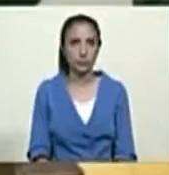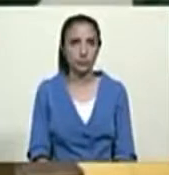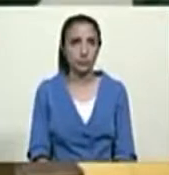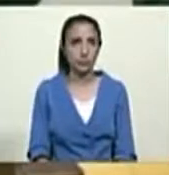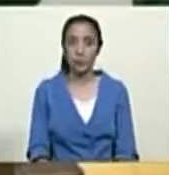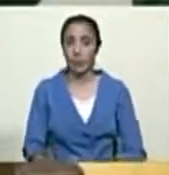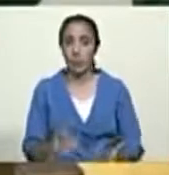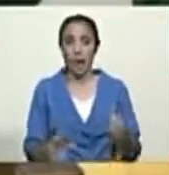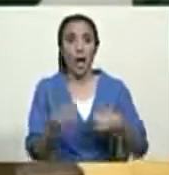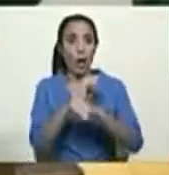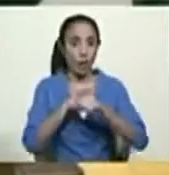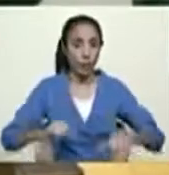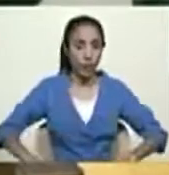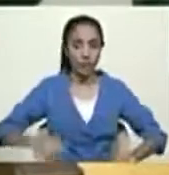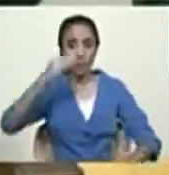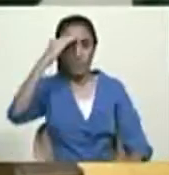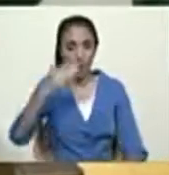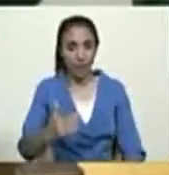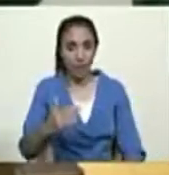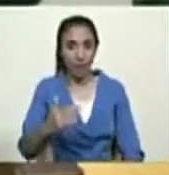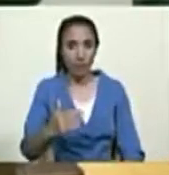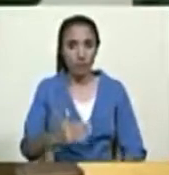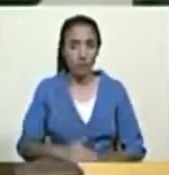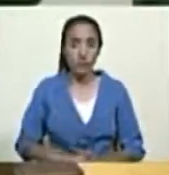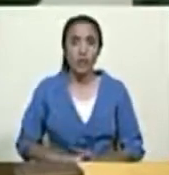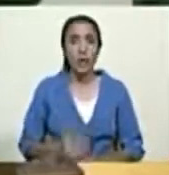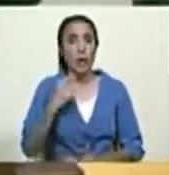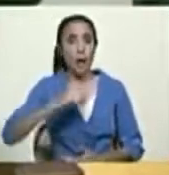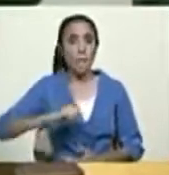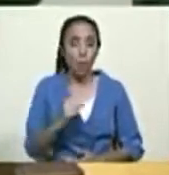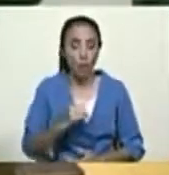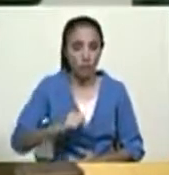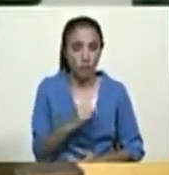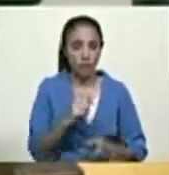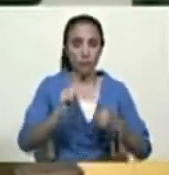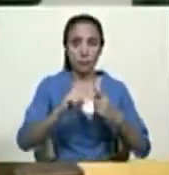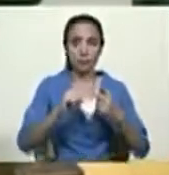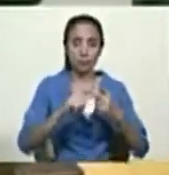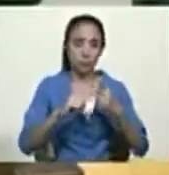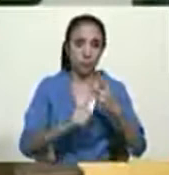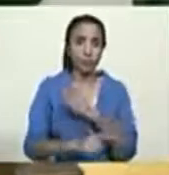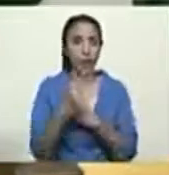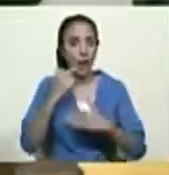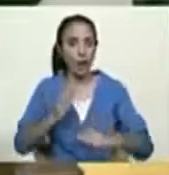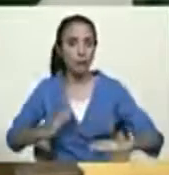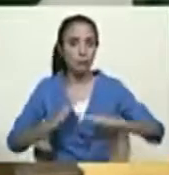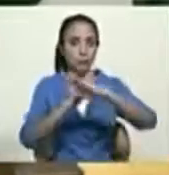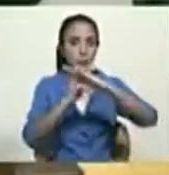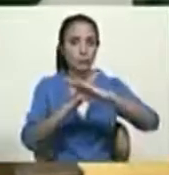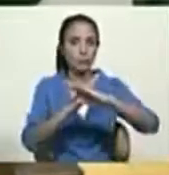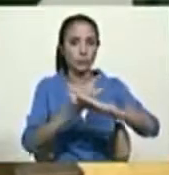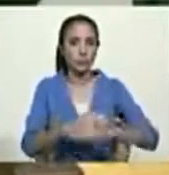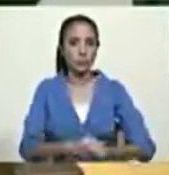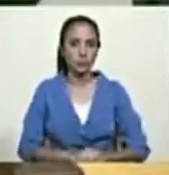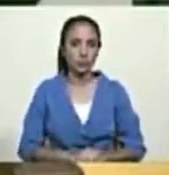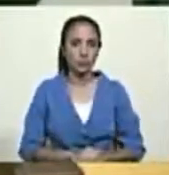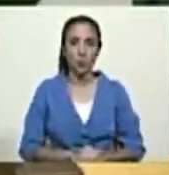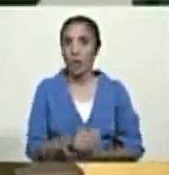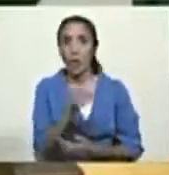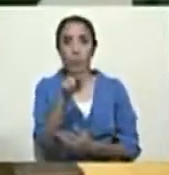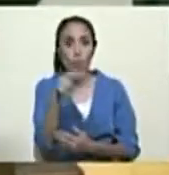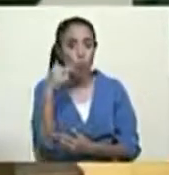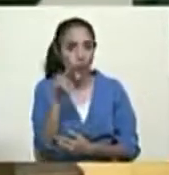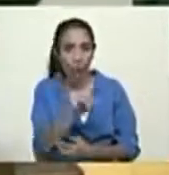fuerza armada nacional bolivariana nuestra policía nacional bolivariana pudo contenerla sin el uso de